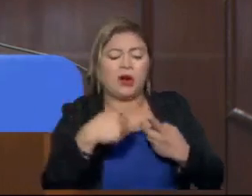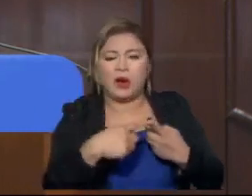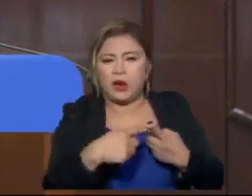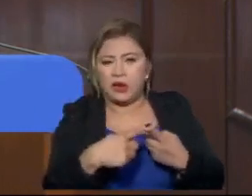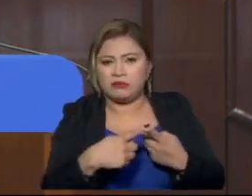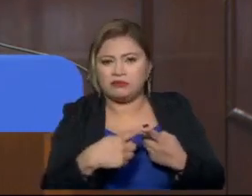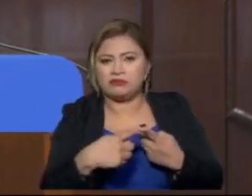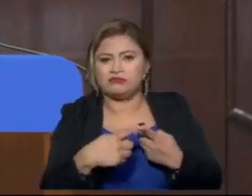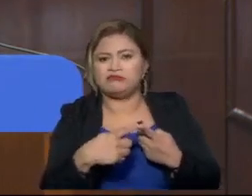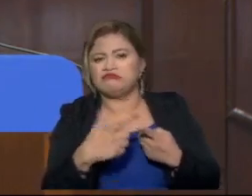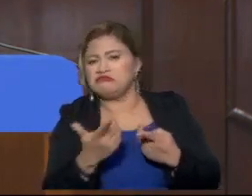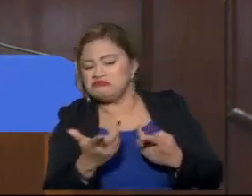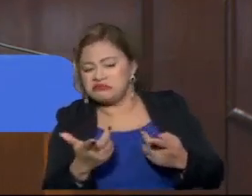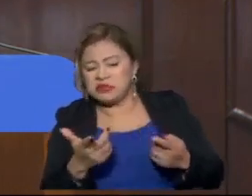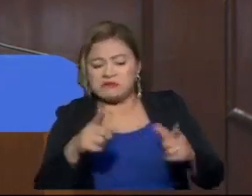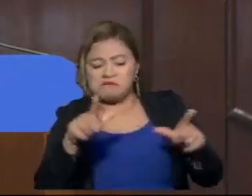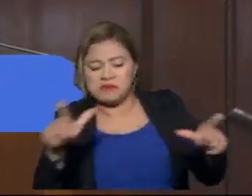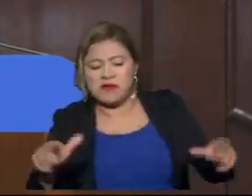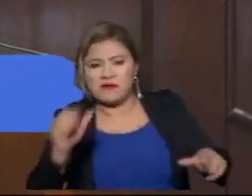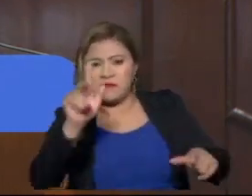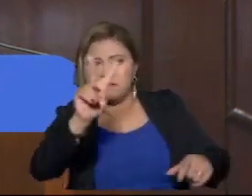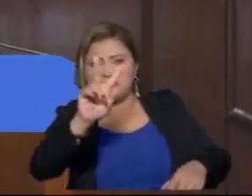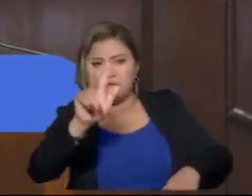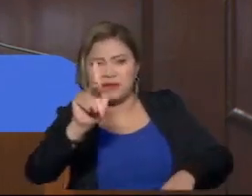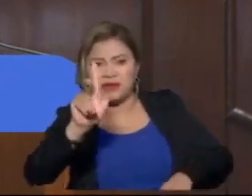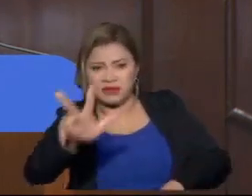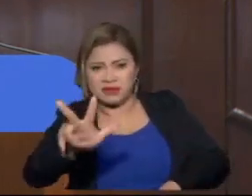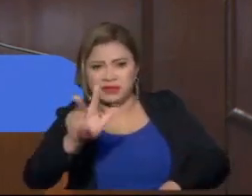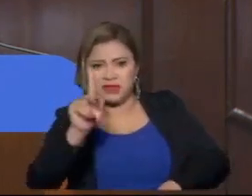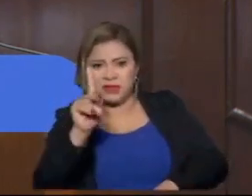con una longitud de 23 kilómetros.